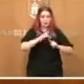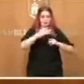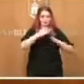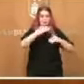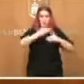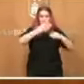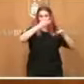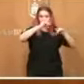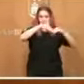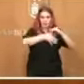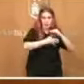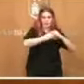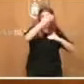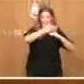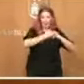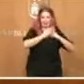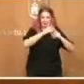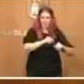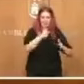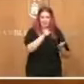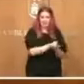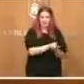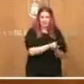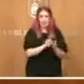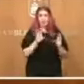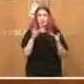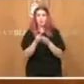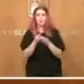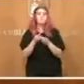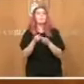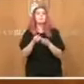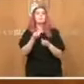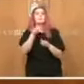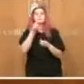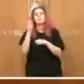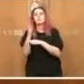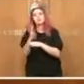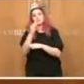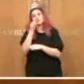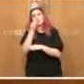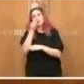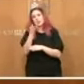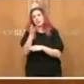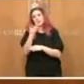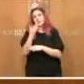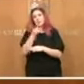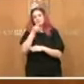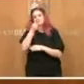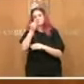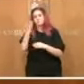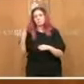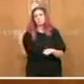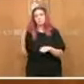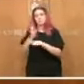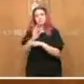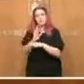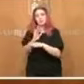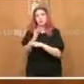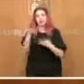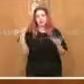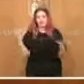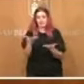tabiquería. El Grupo Parlamentario Socialista, en la anterior legislatura, presentó una moción que fue aprobada y que instaba en uno de sus puntos